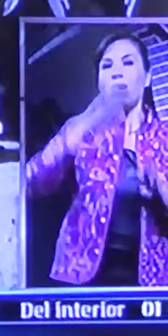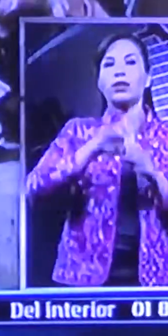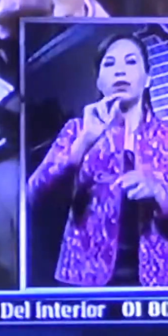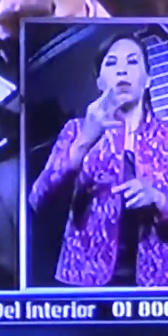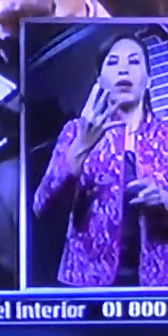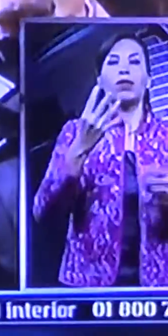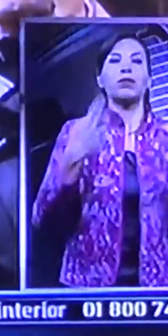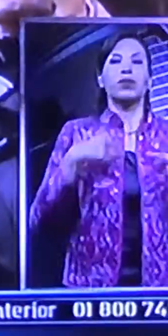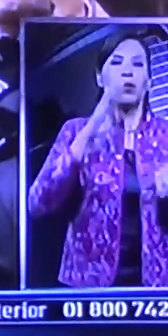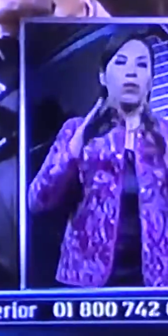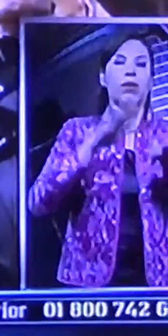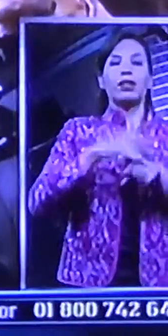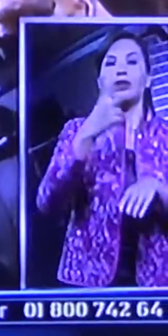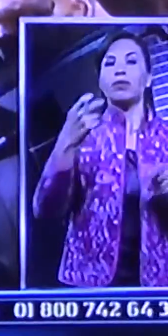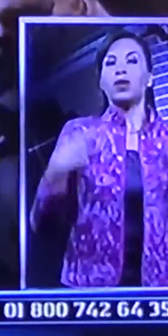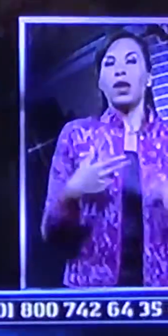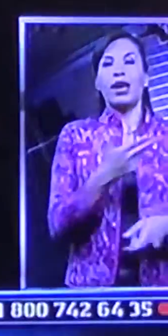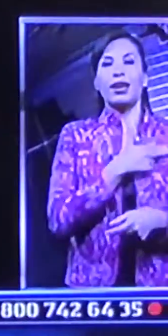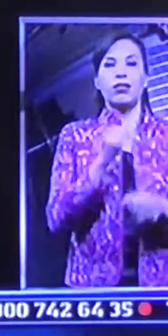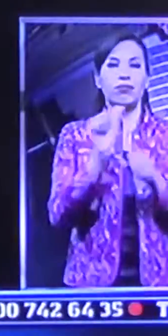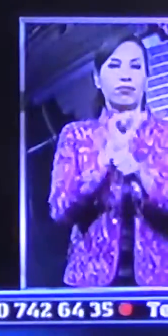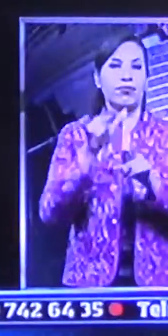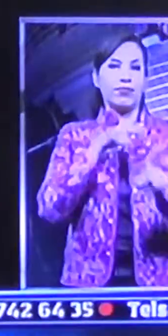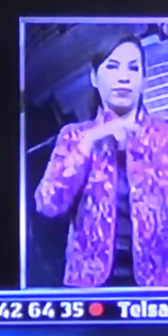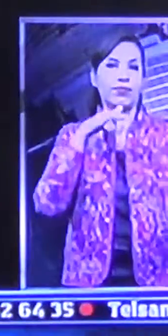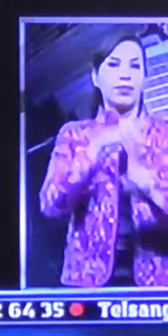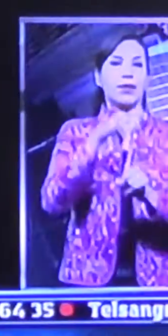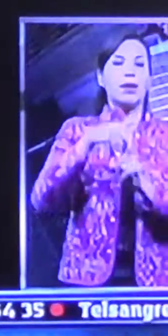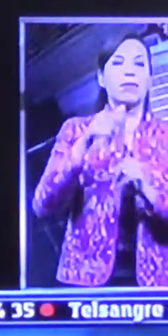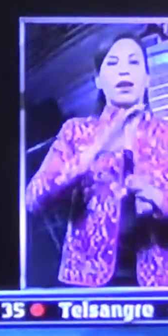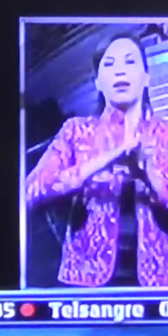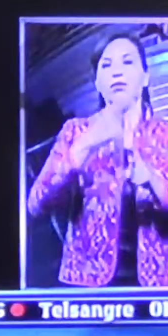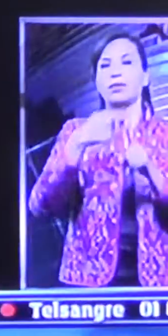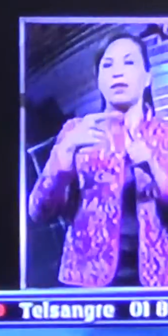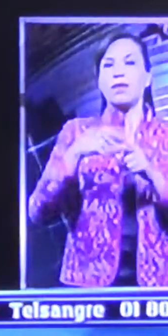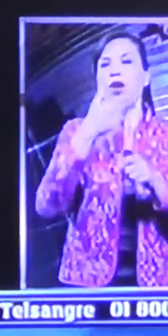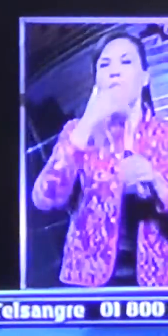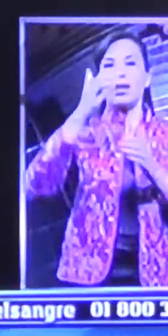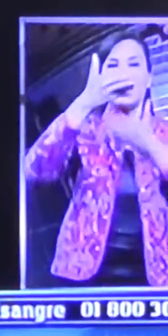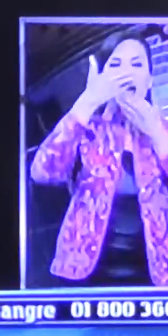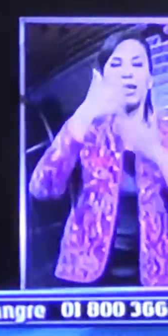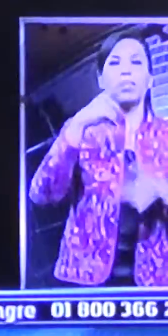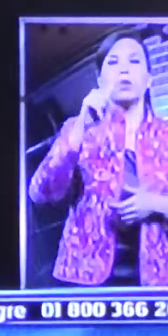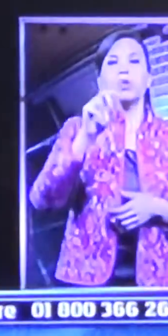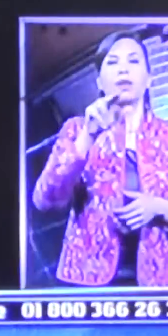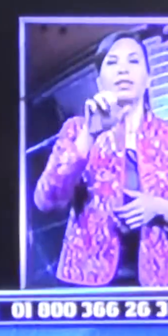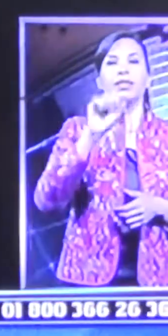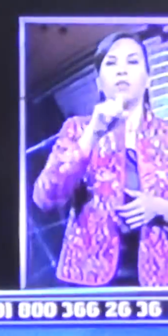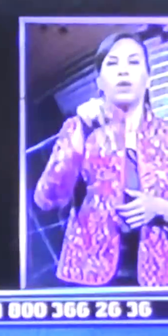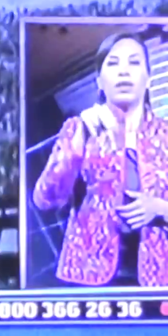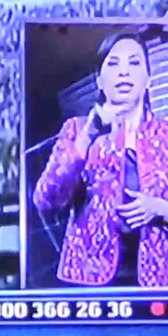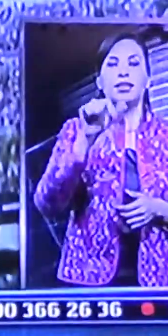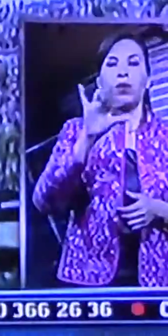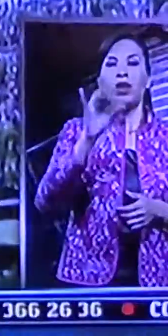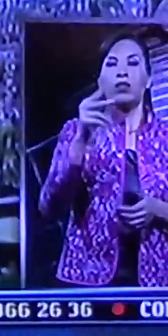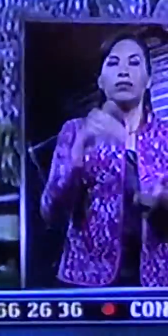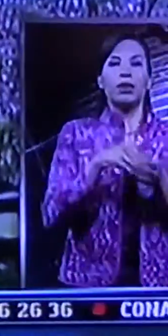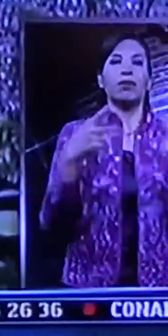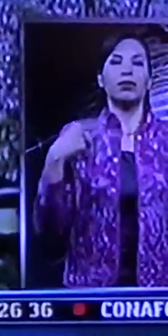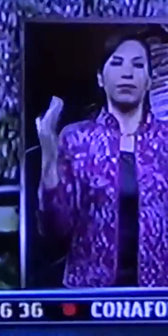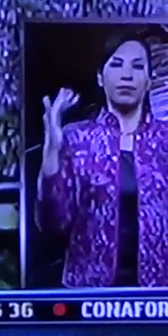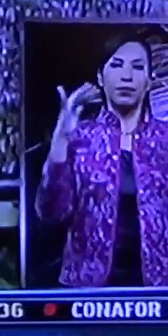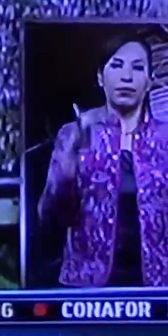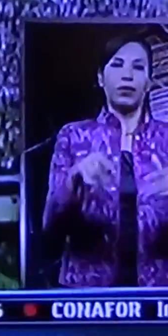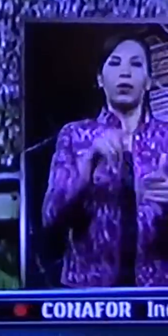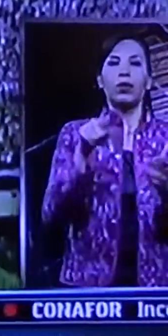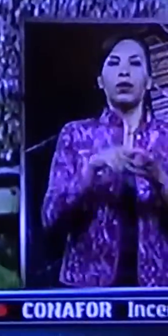muertos y más de 200 heridos en el atropellamiento múltiple por parte de un terrorista asesino en Niza. 42.000 personas se